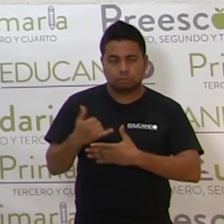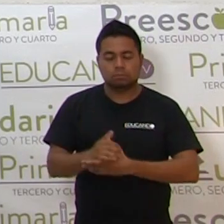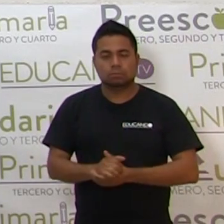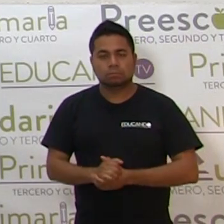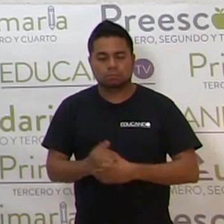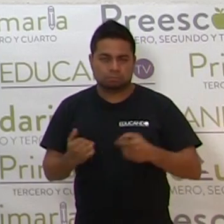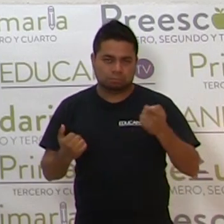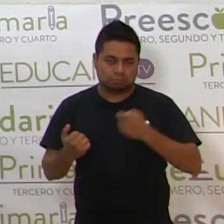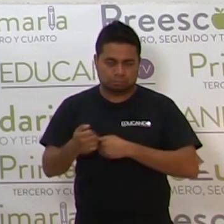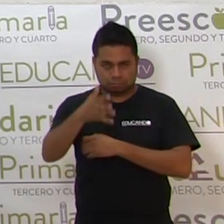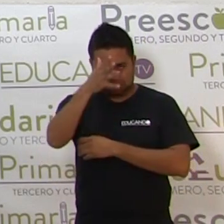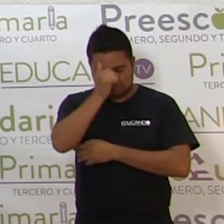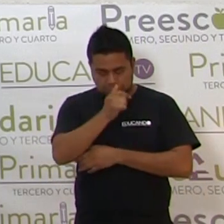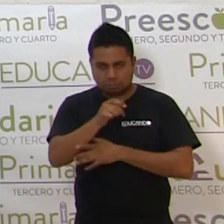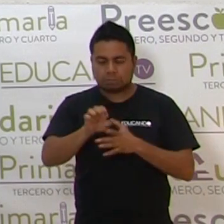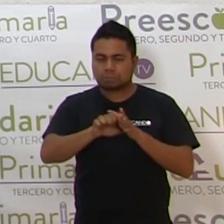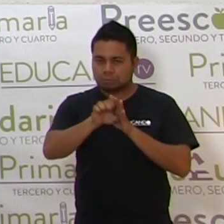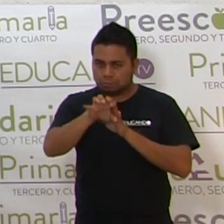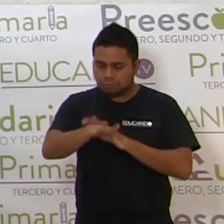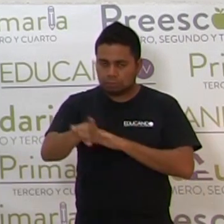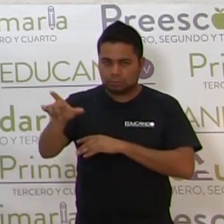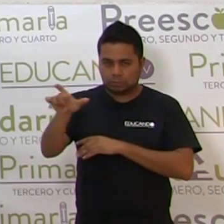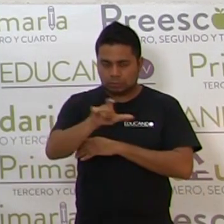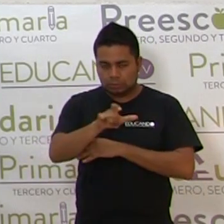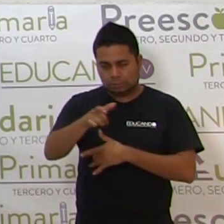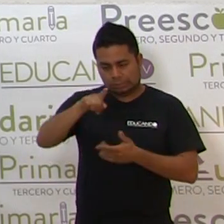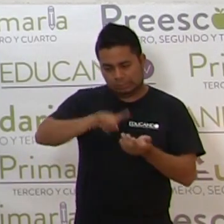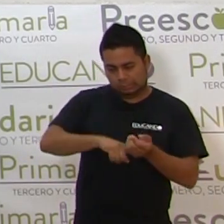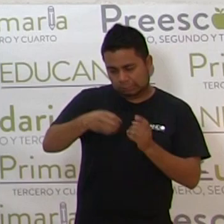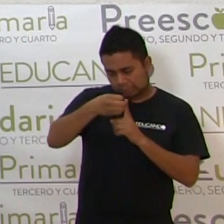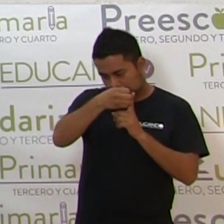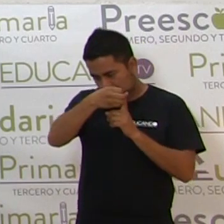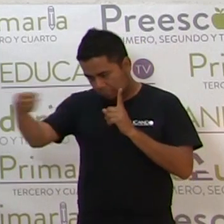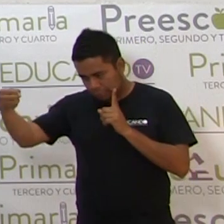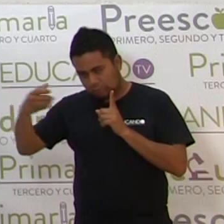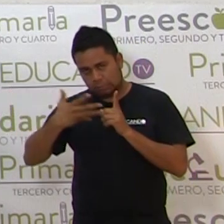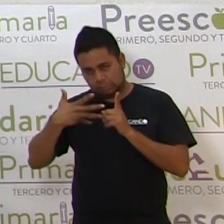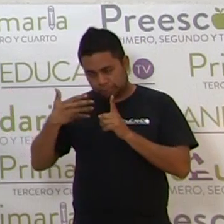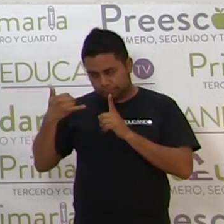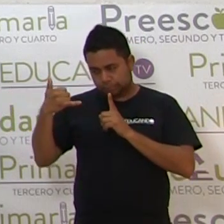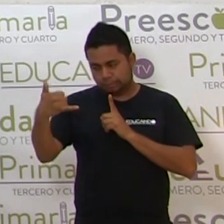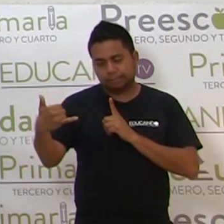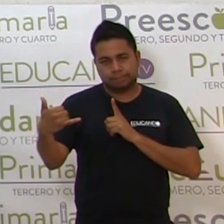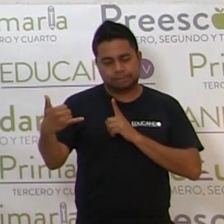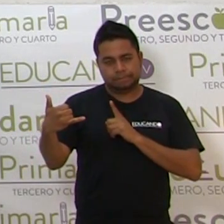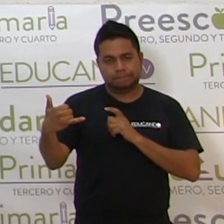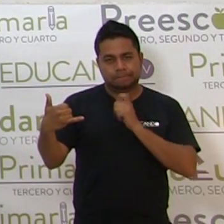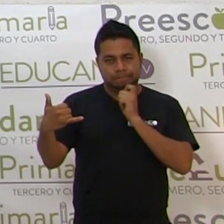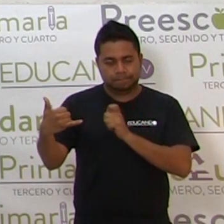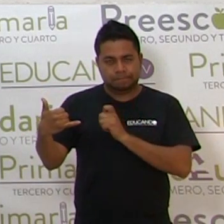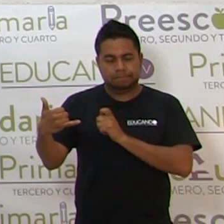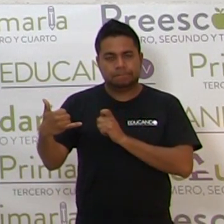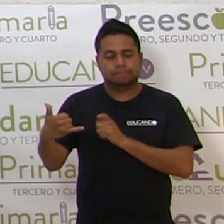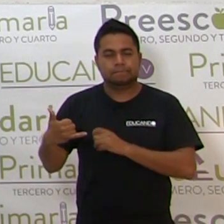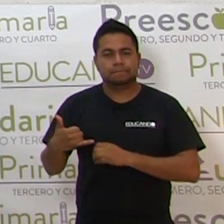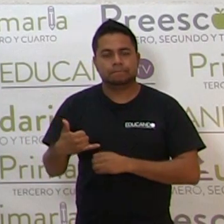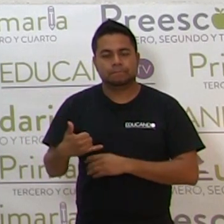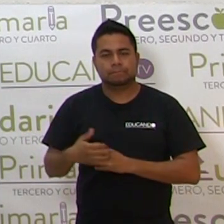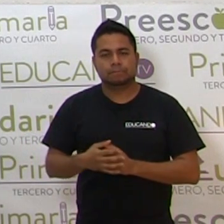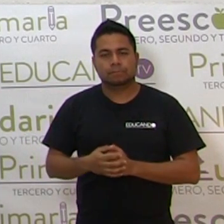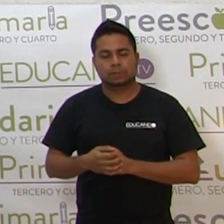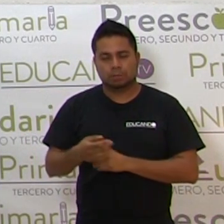momento vimos que cuando se encuentra dentro del verso, la Y va a respetar